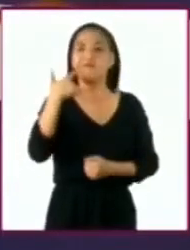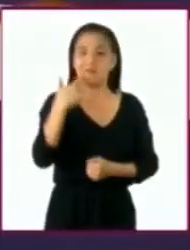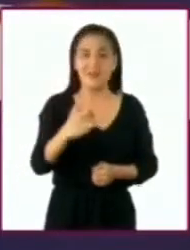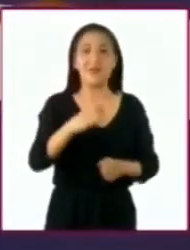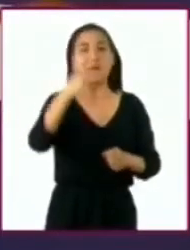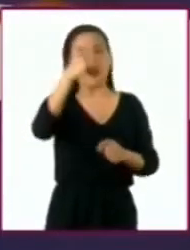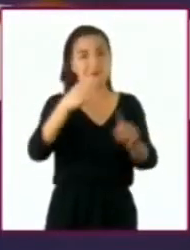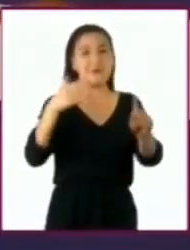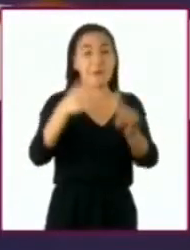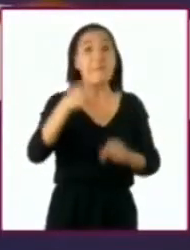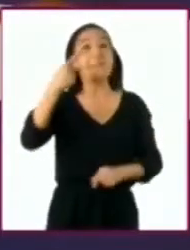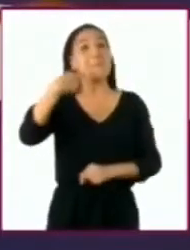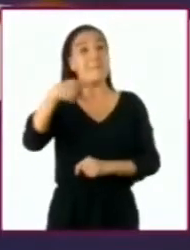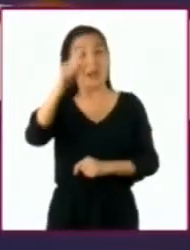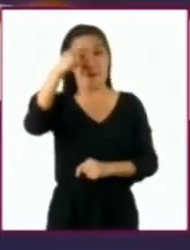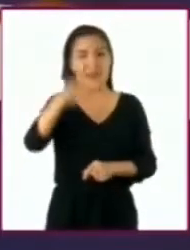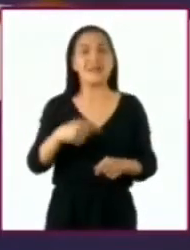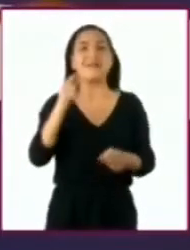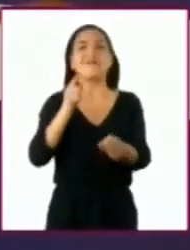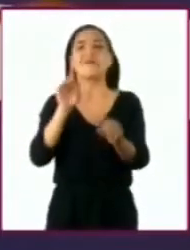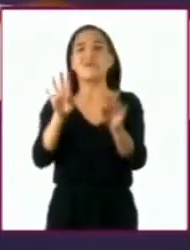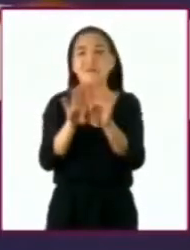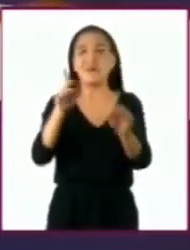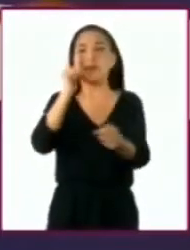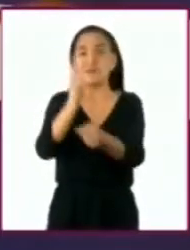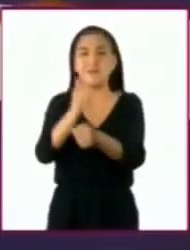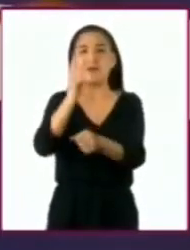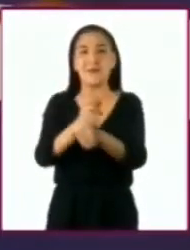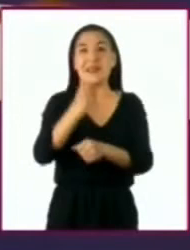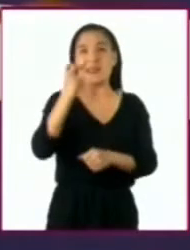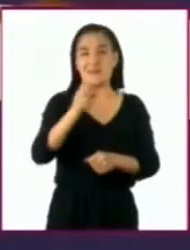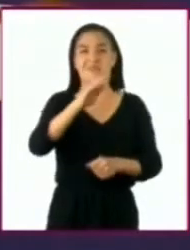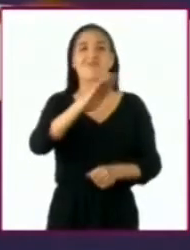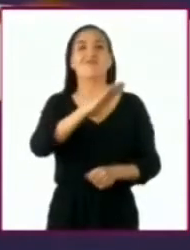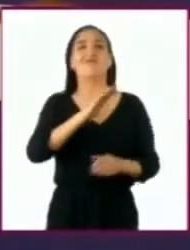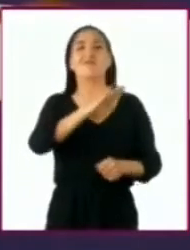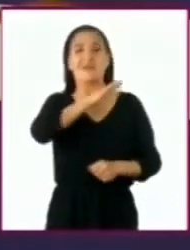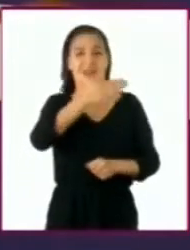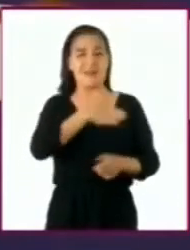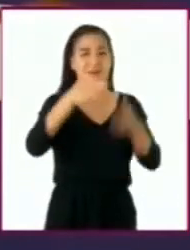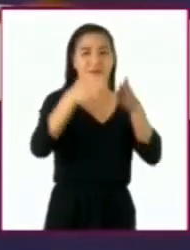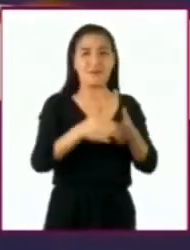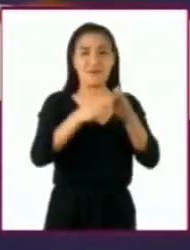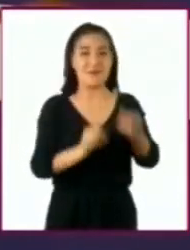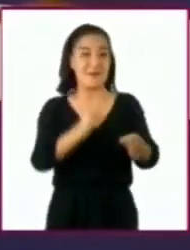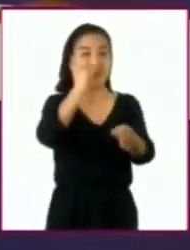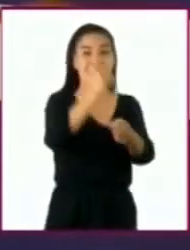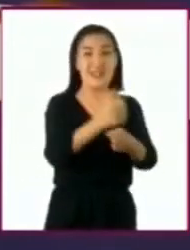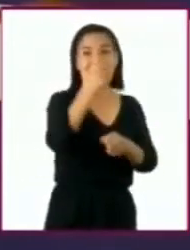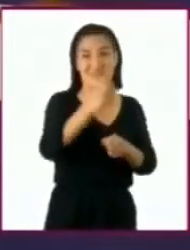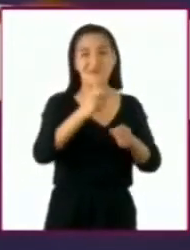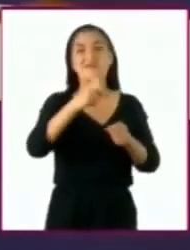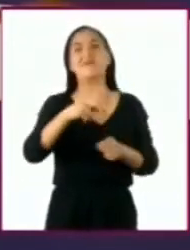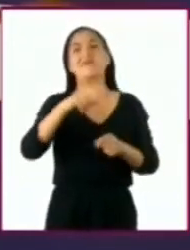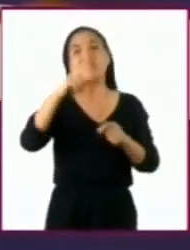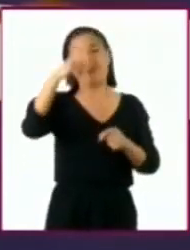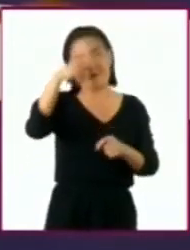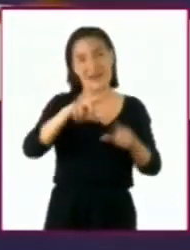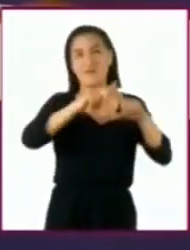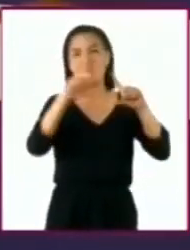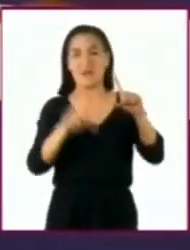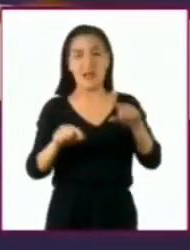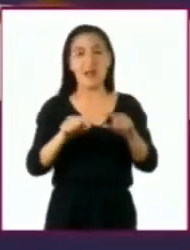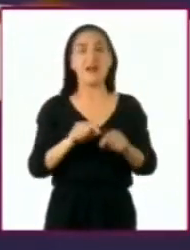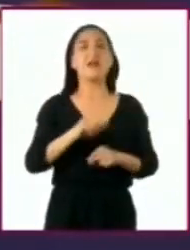ir descubriendo la manera en la que los españoles administraron Nueva España después de la conquista, les presento la